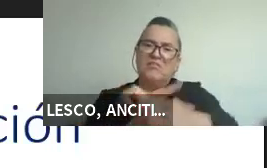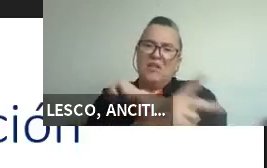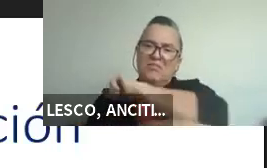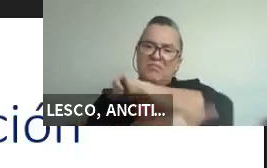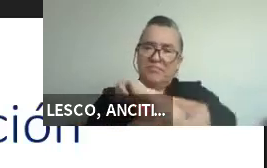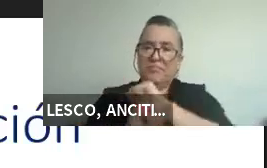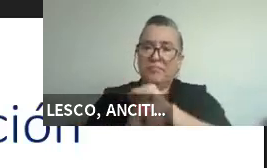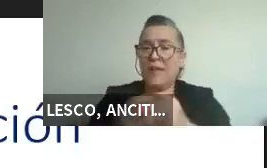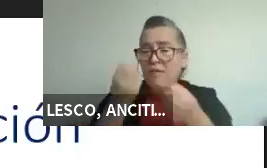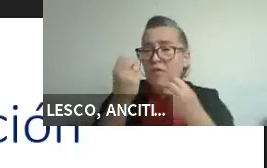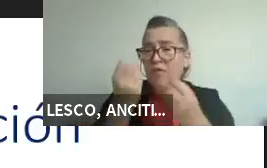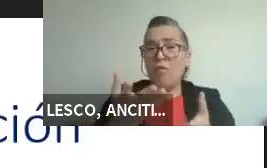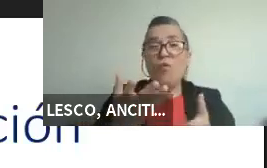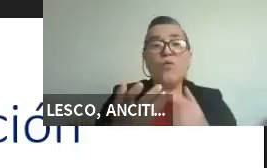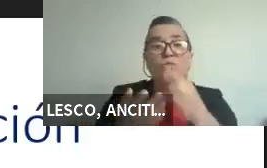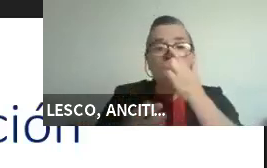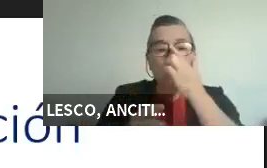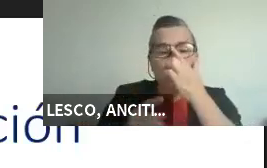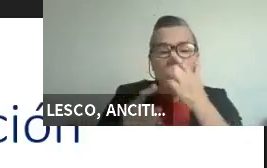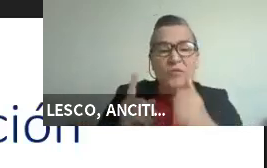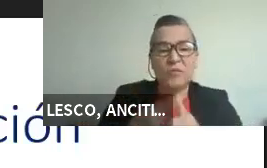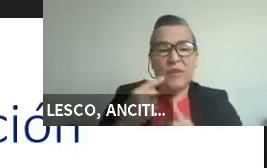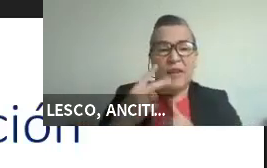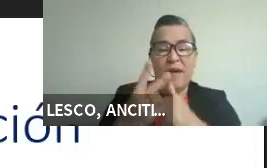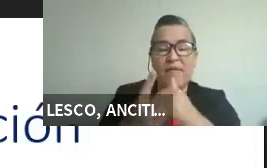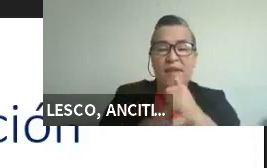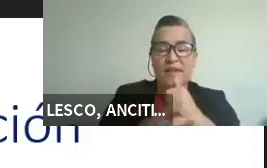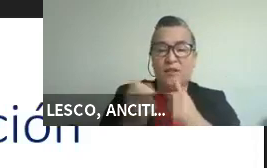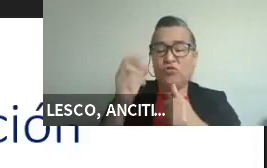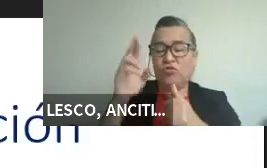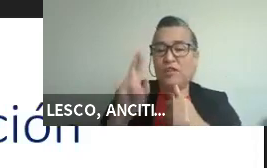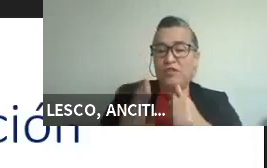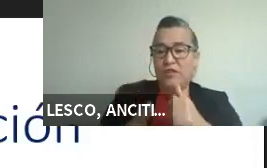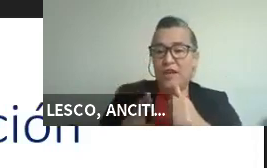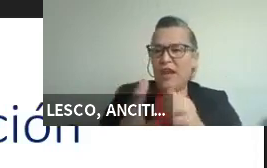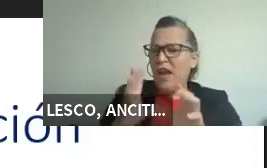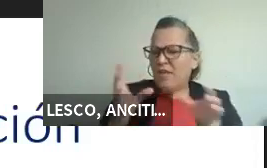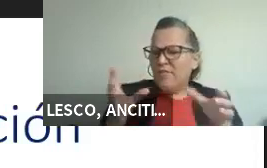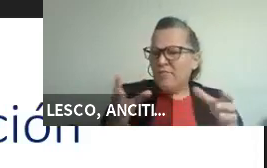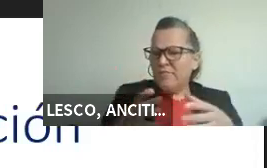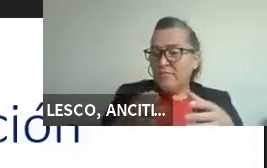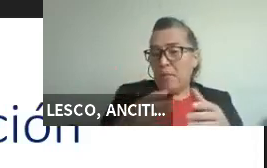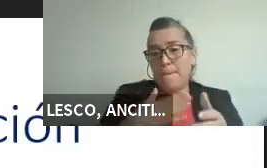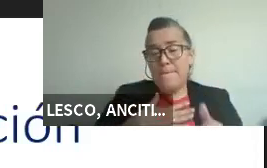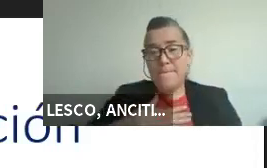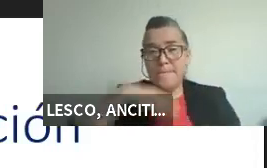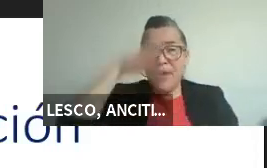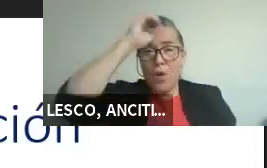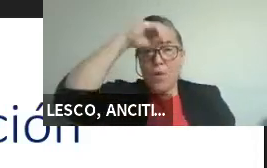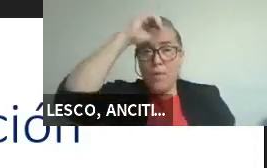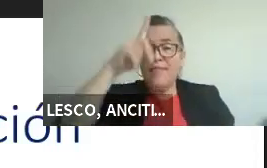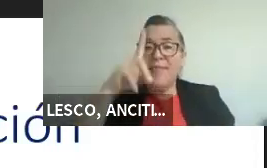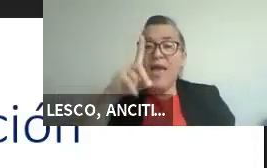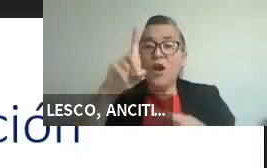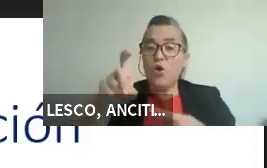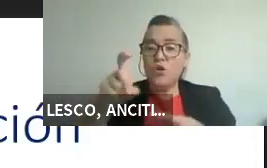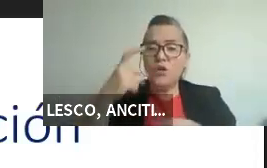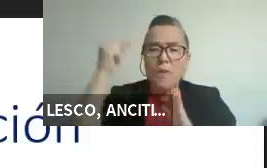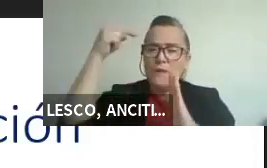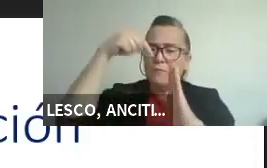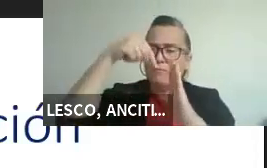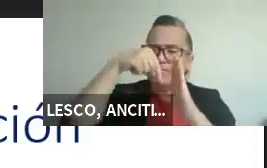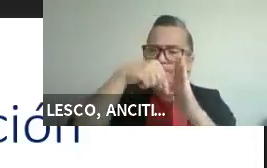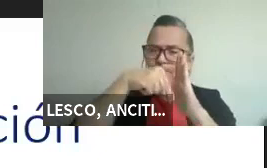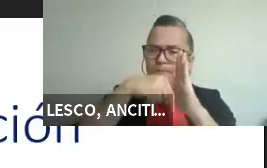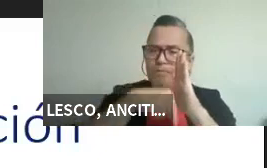del estado de la ciencia la tecnología y la innovación en costa rica que constituye en mi opinión el diagnóstico más profundo y más